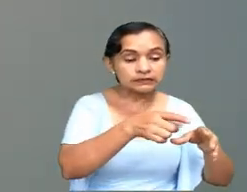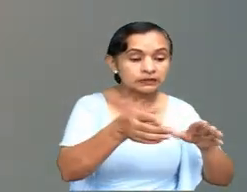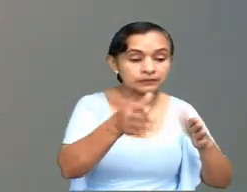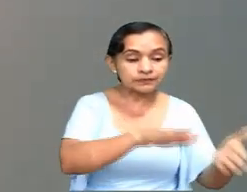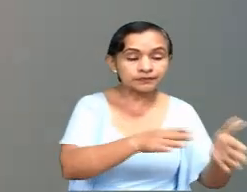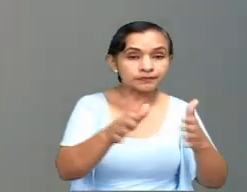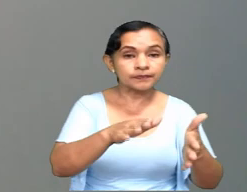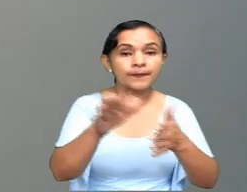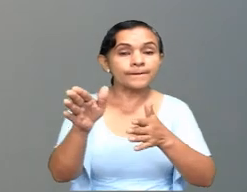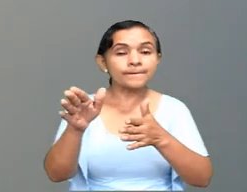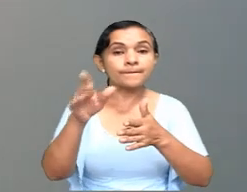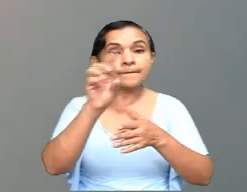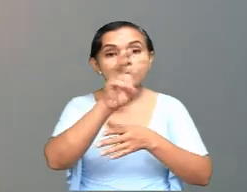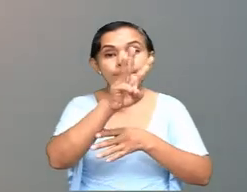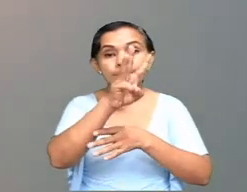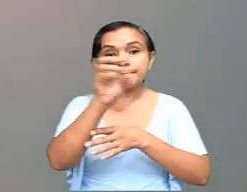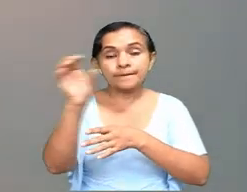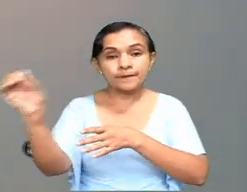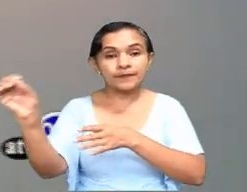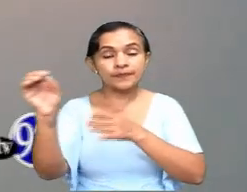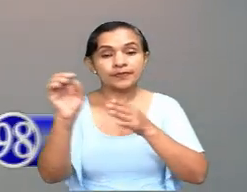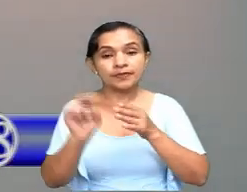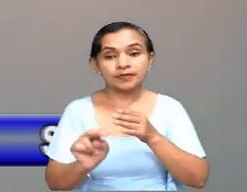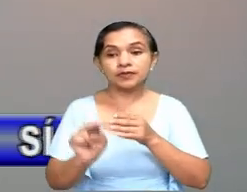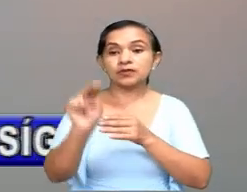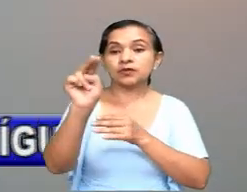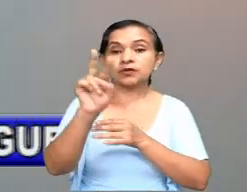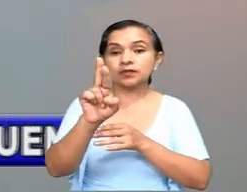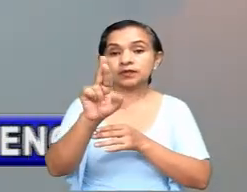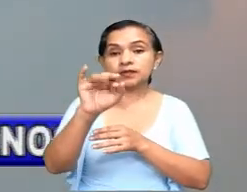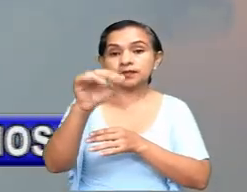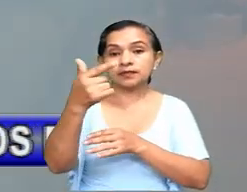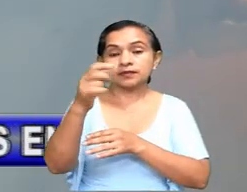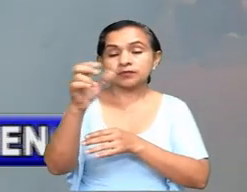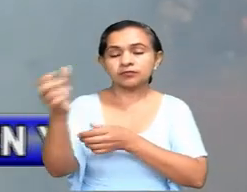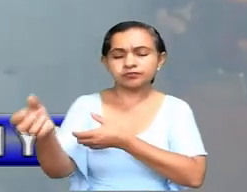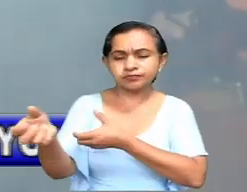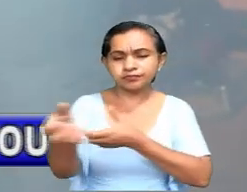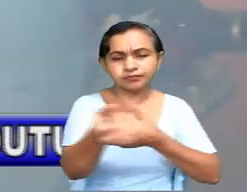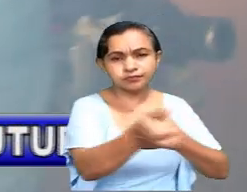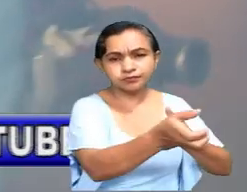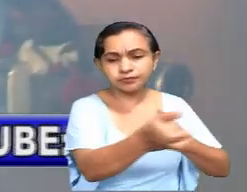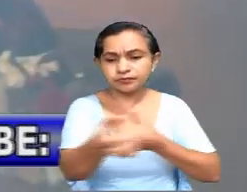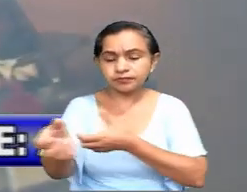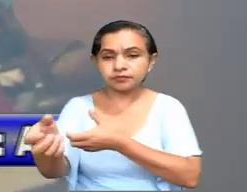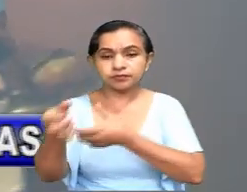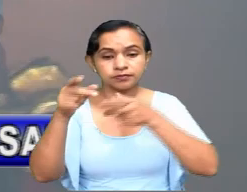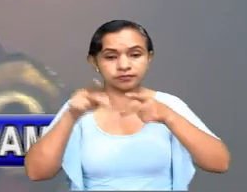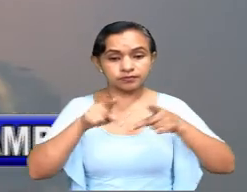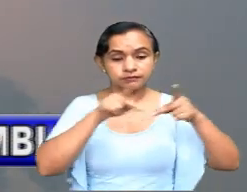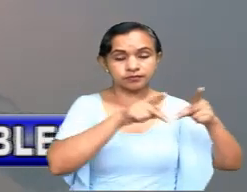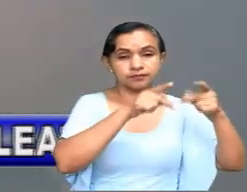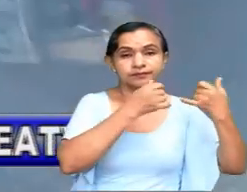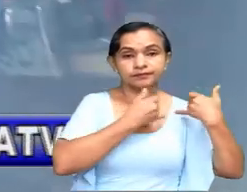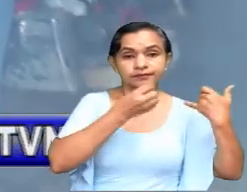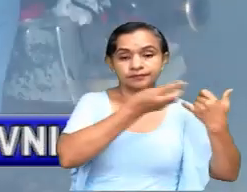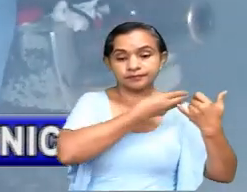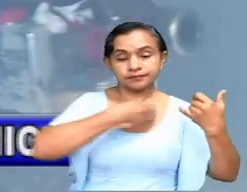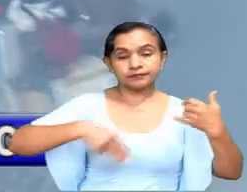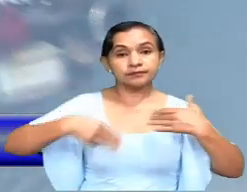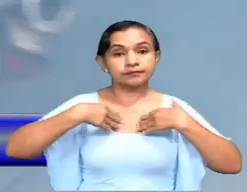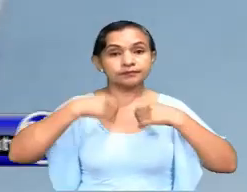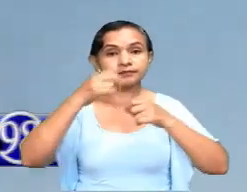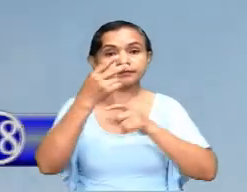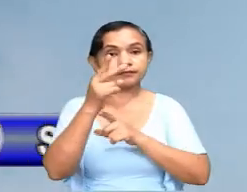más de 300 viviendas en el barrio Riguero Norte de Managua fueron fumigadas por brigadistas de esta institución. Unas